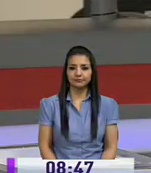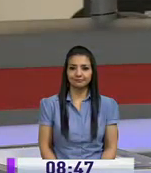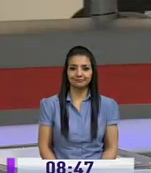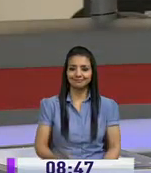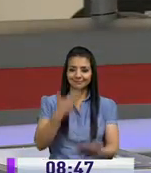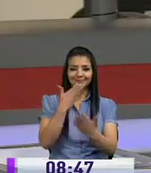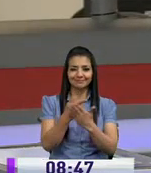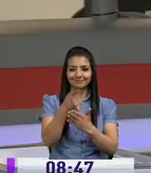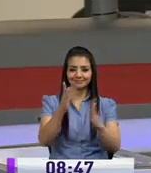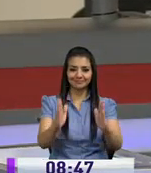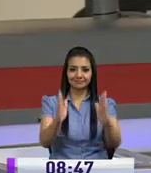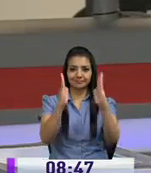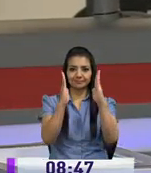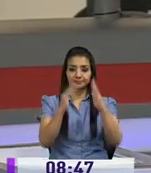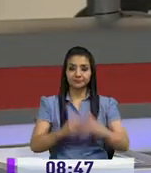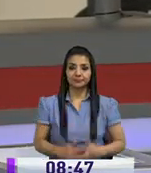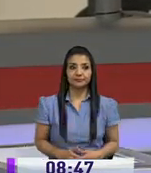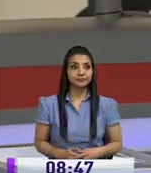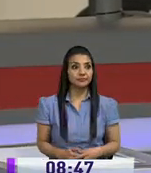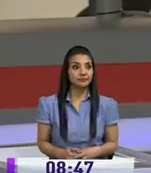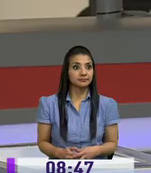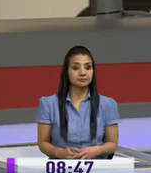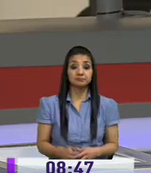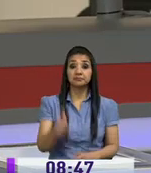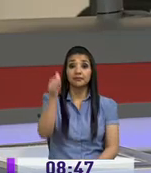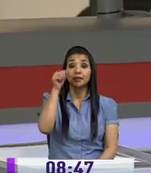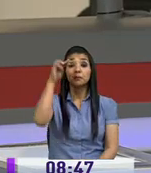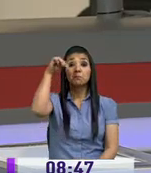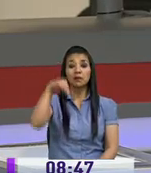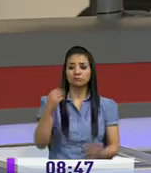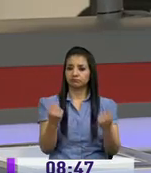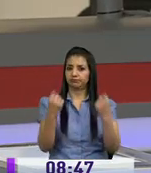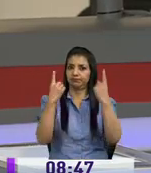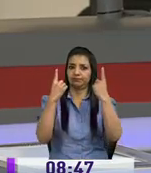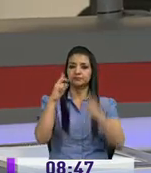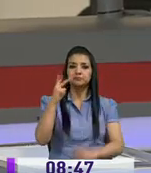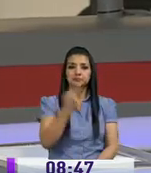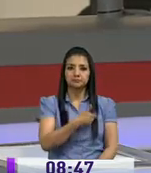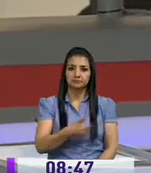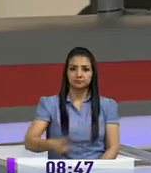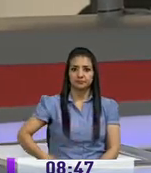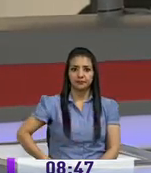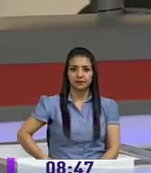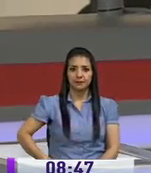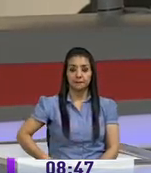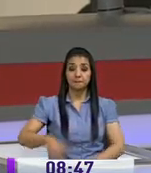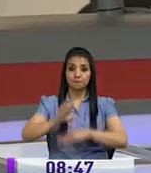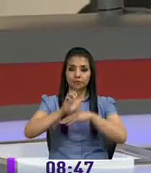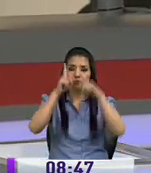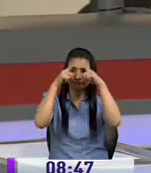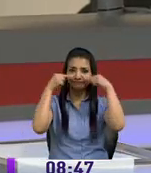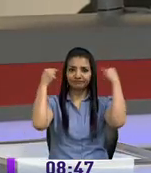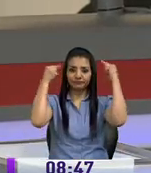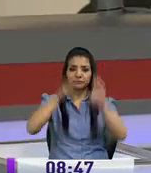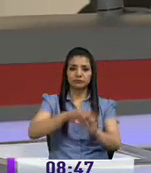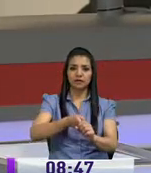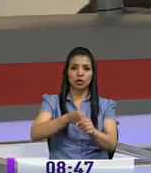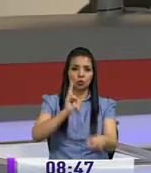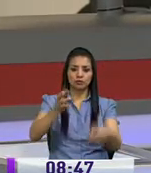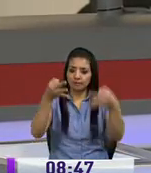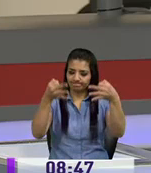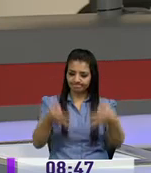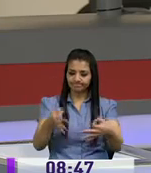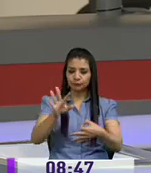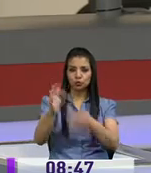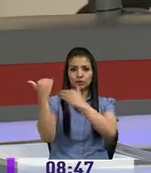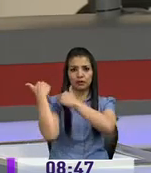Gracias por acompañarnos de manera sorpresiva este martes. La vicepresidenta de la República, María Alejandra Vicuña, presentó su renuncia irrevocable al cargo. Eso